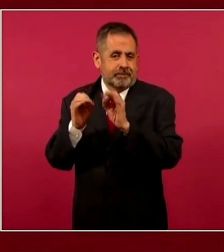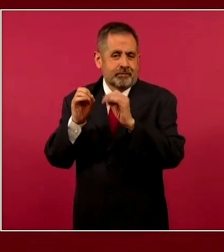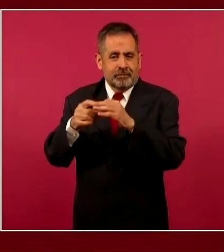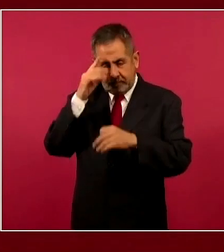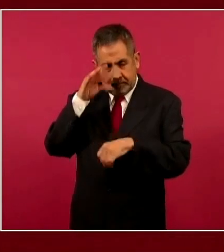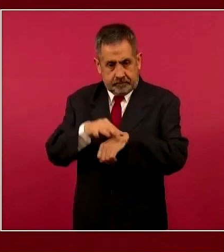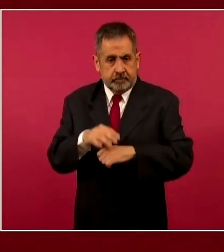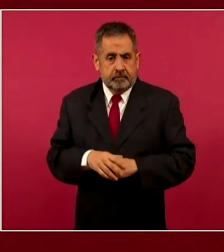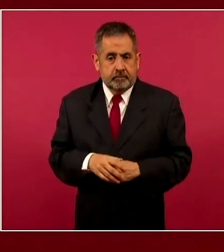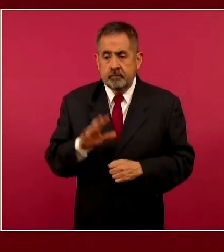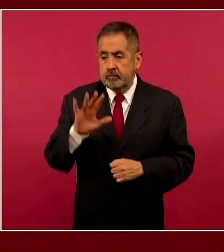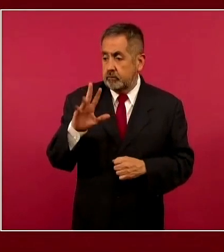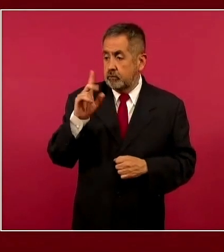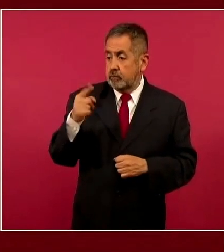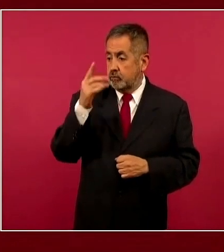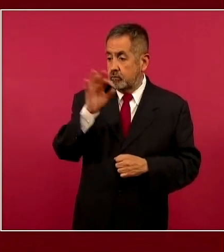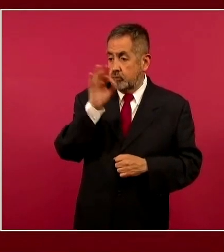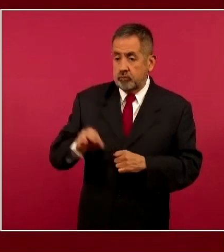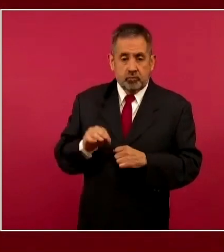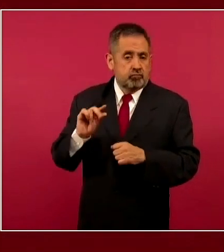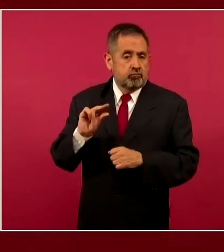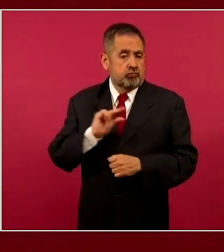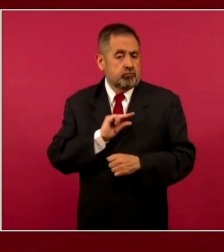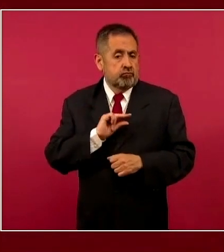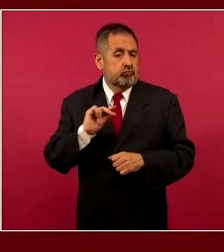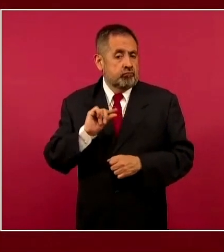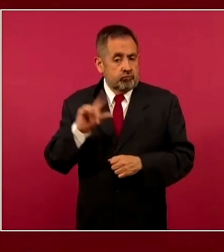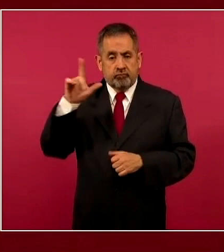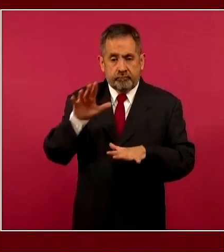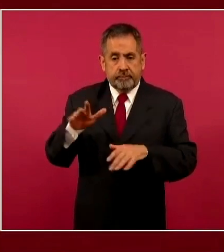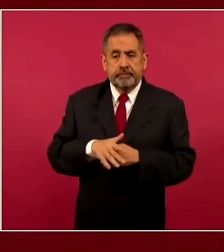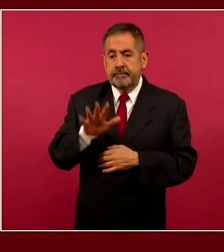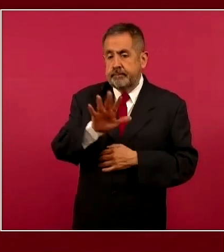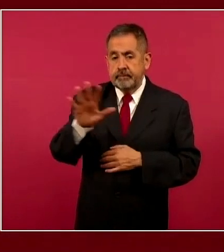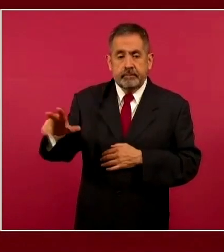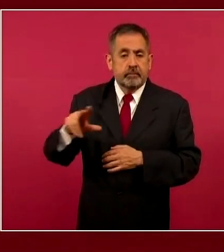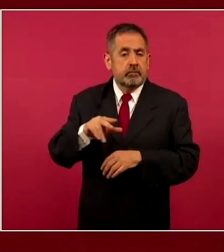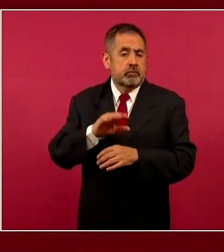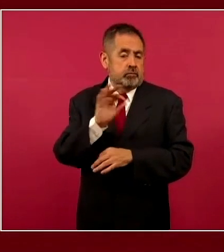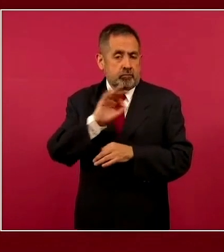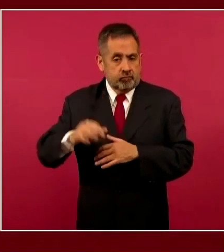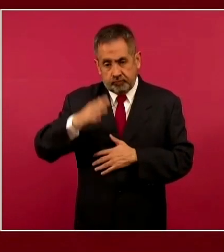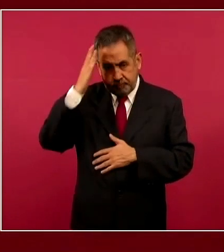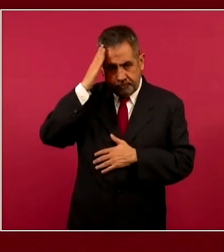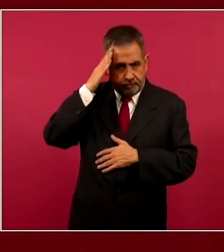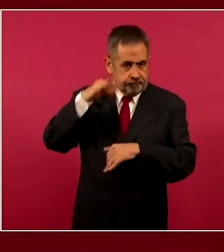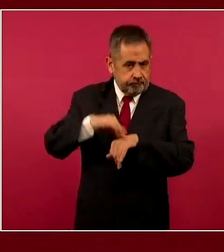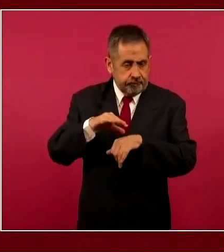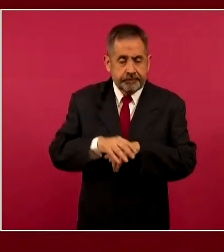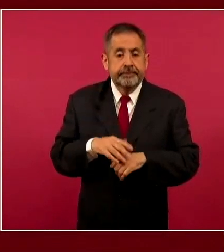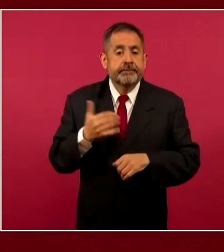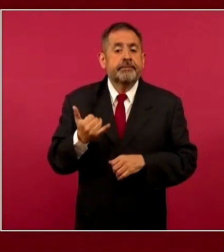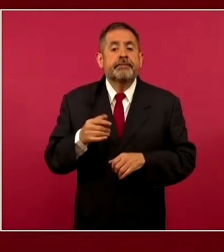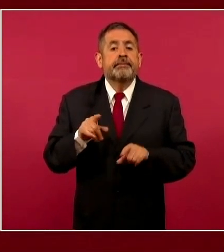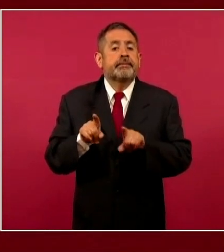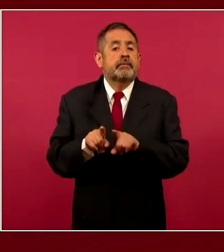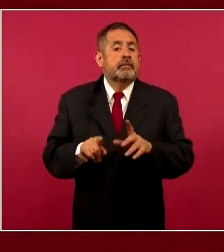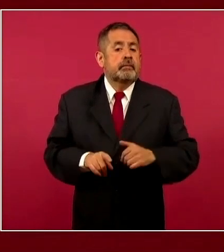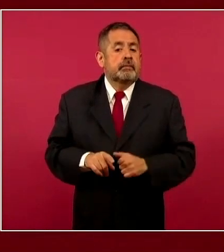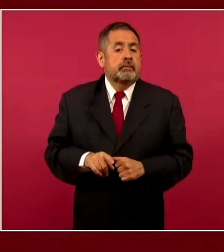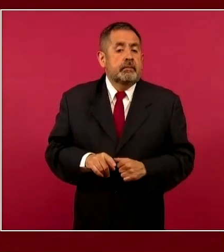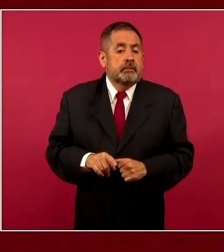cobertura del 51% de médicos especialistas, 55% de médicos generales y personal de enfermería, y